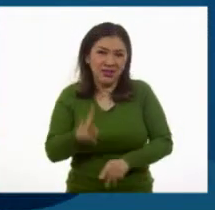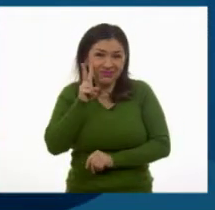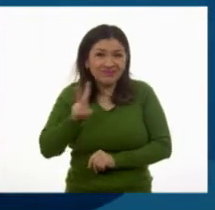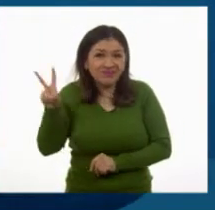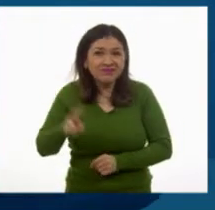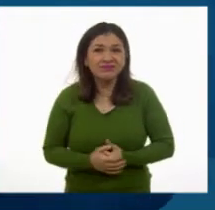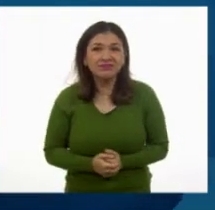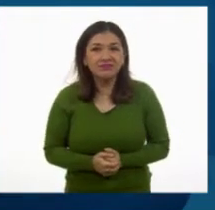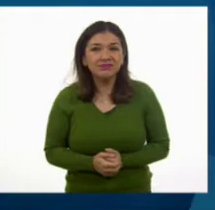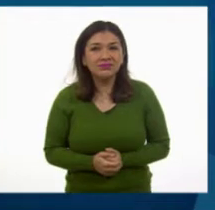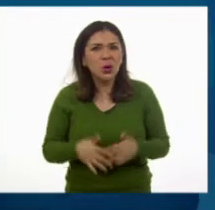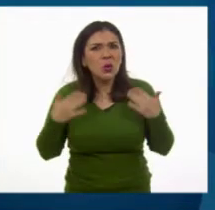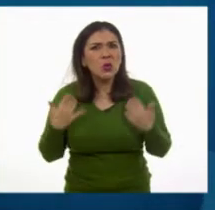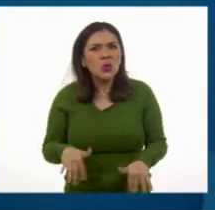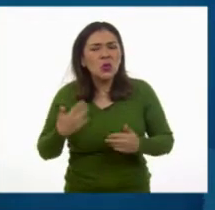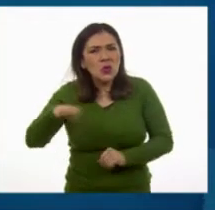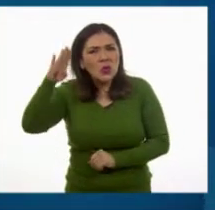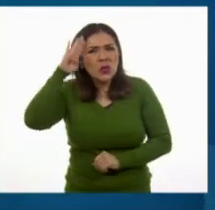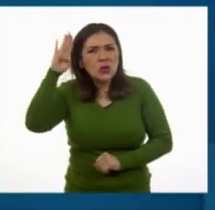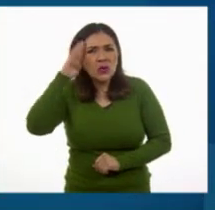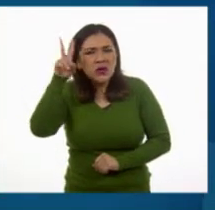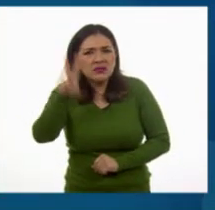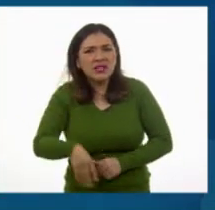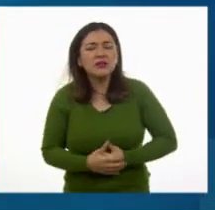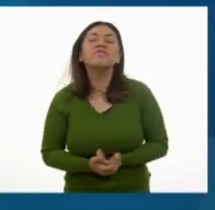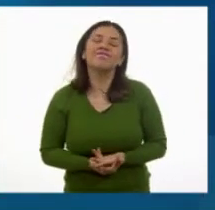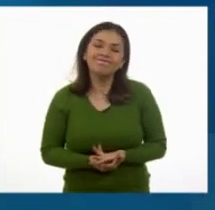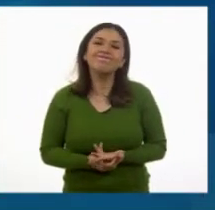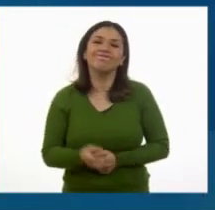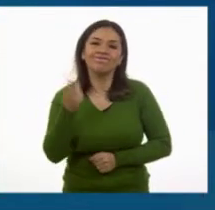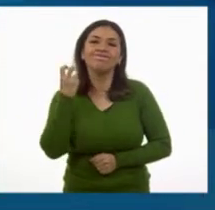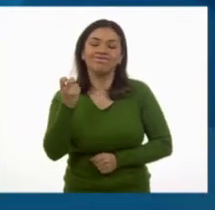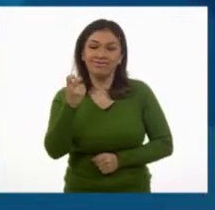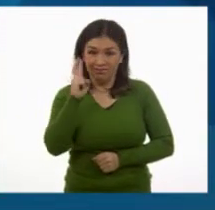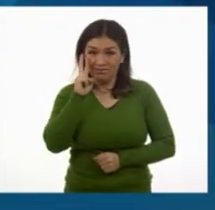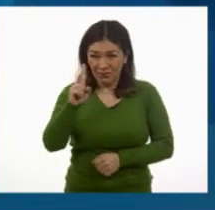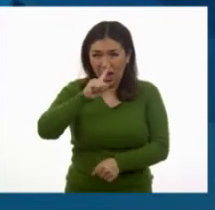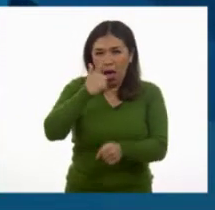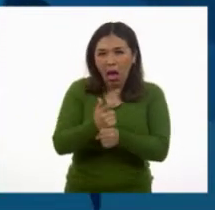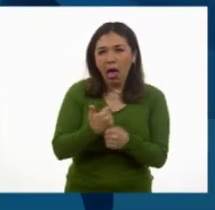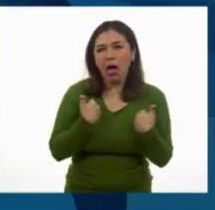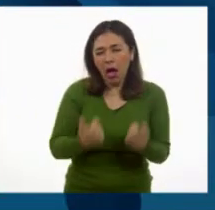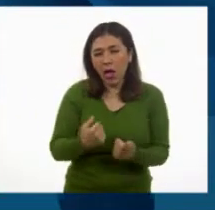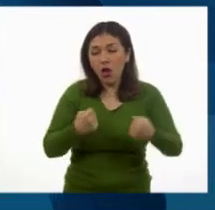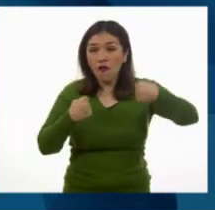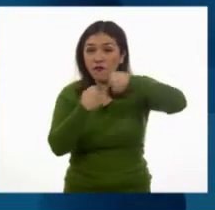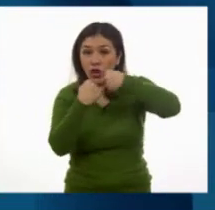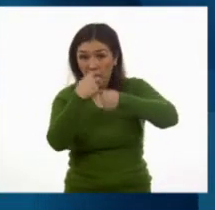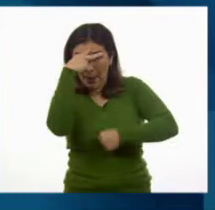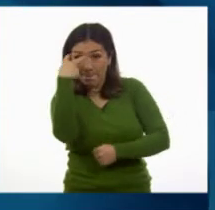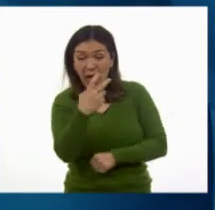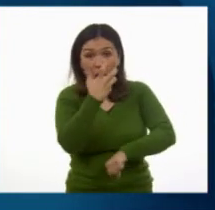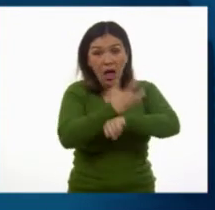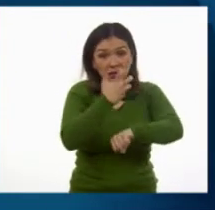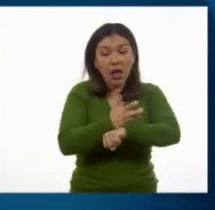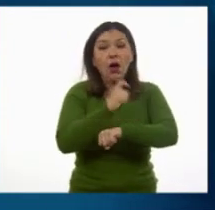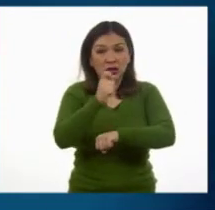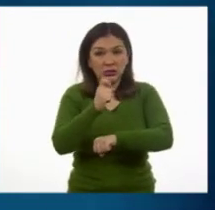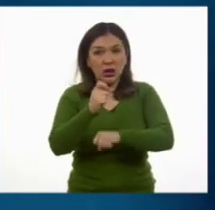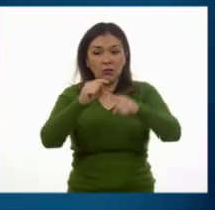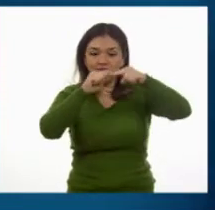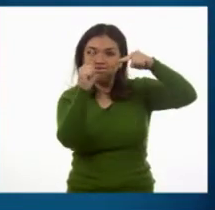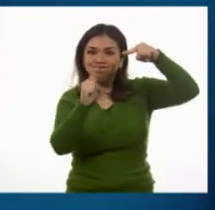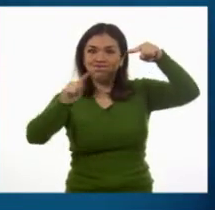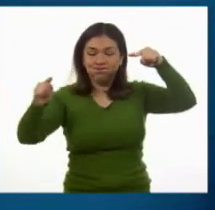¡Oh! ¡Fue bastante! Así es. Como se pueden dar cuenta, la frontera entre México y Estados Unidos, que se